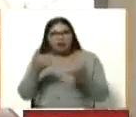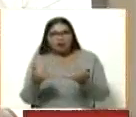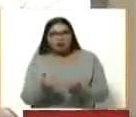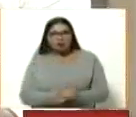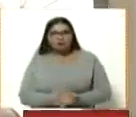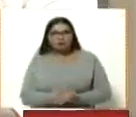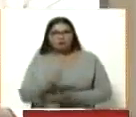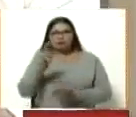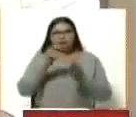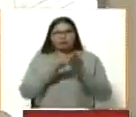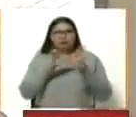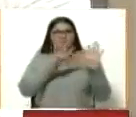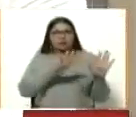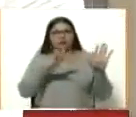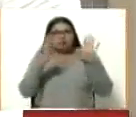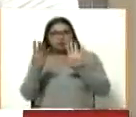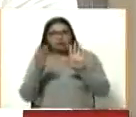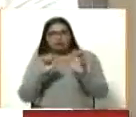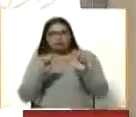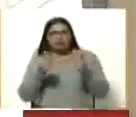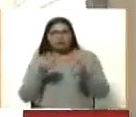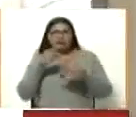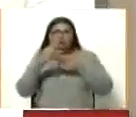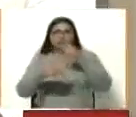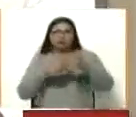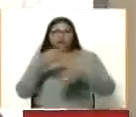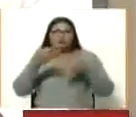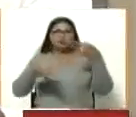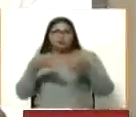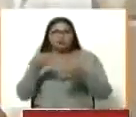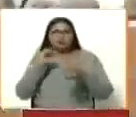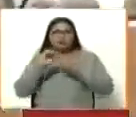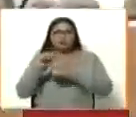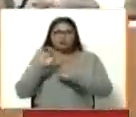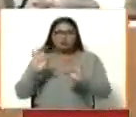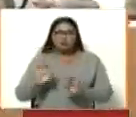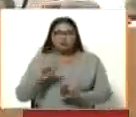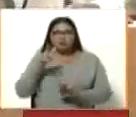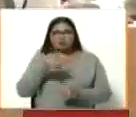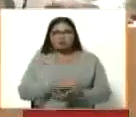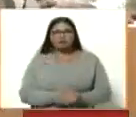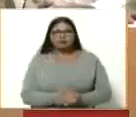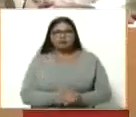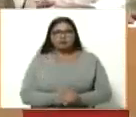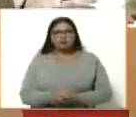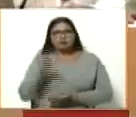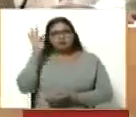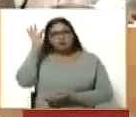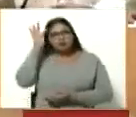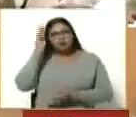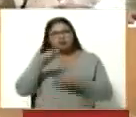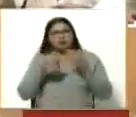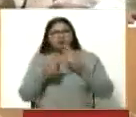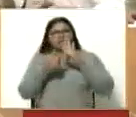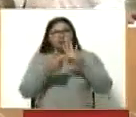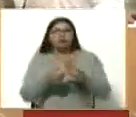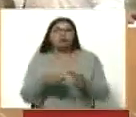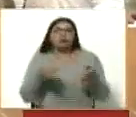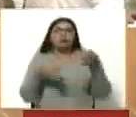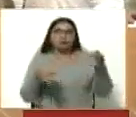desde 2019, que inicia el proceso judicial contra él. Tanto la fiscalía, cuando mostró los